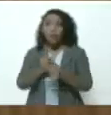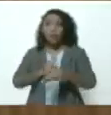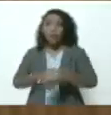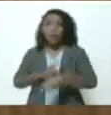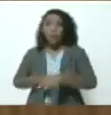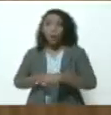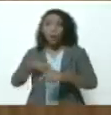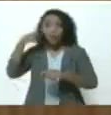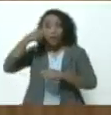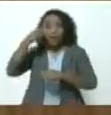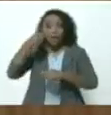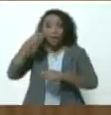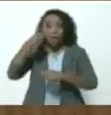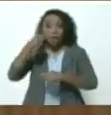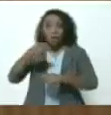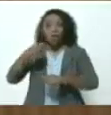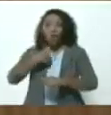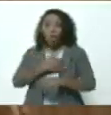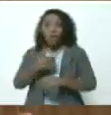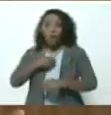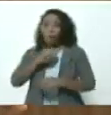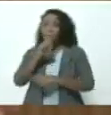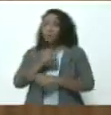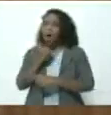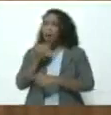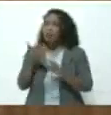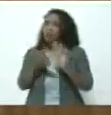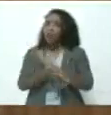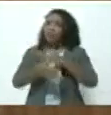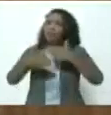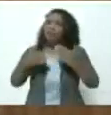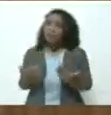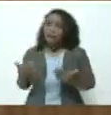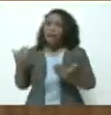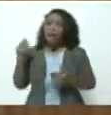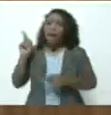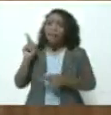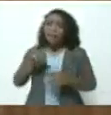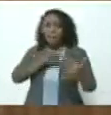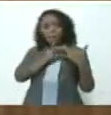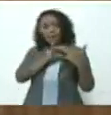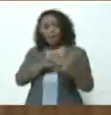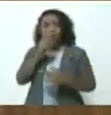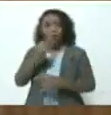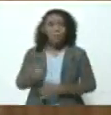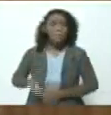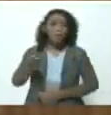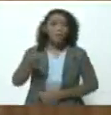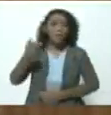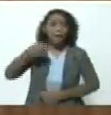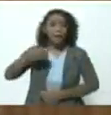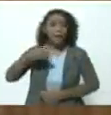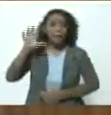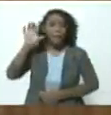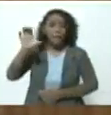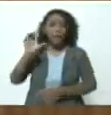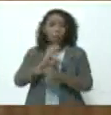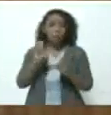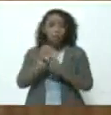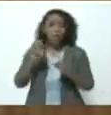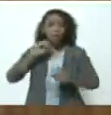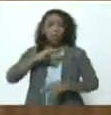lo he mencionado. Quisiera preguntarle un poco, porque siendo esta batalla una de las más importantes de nuestro país, de nuestra